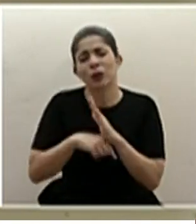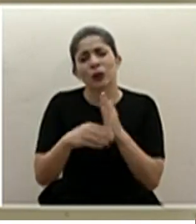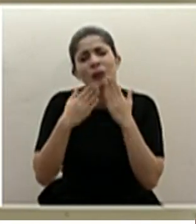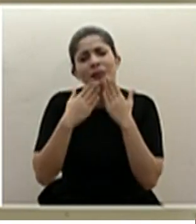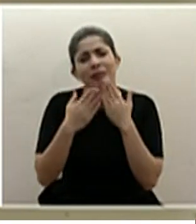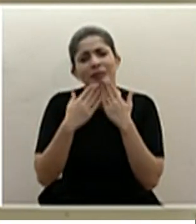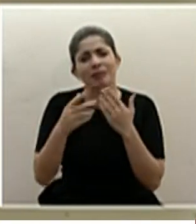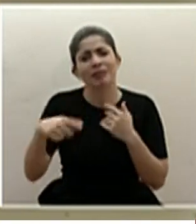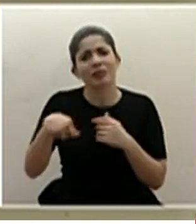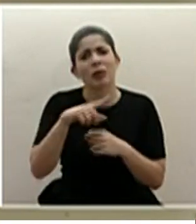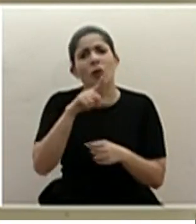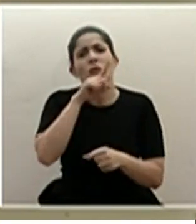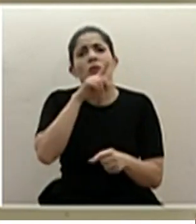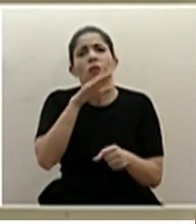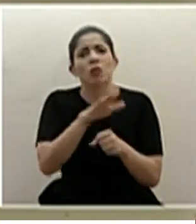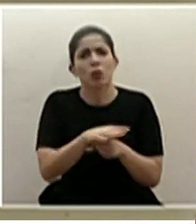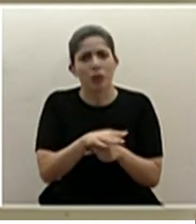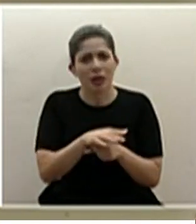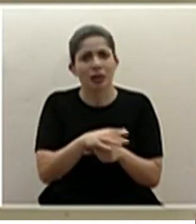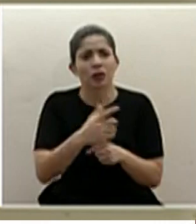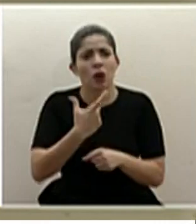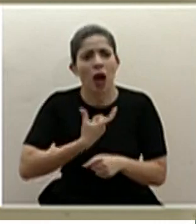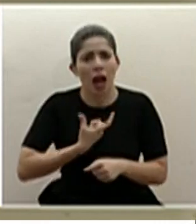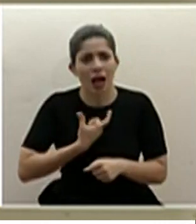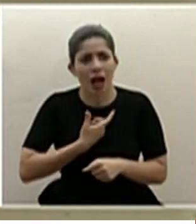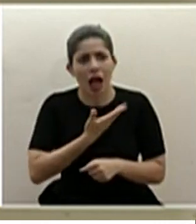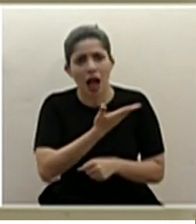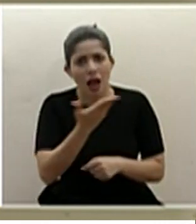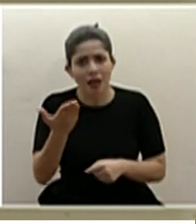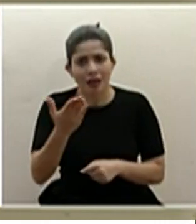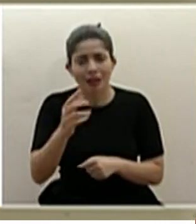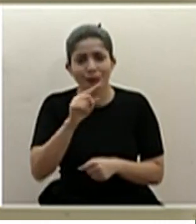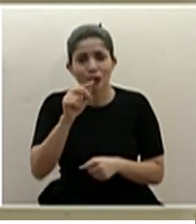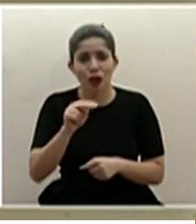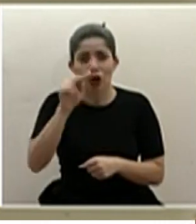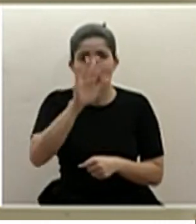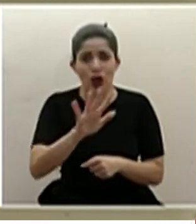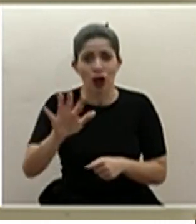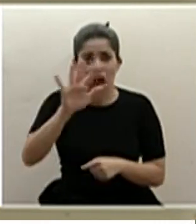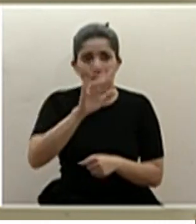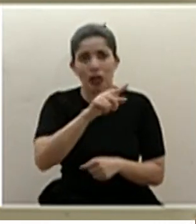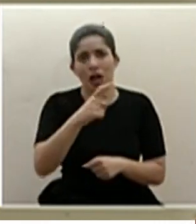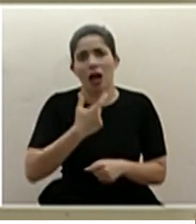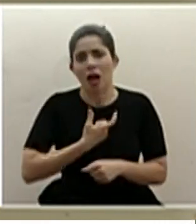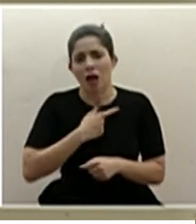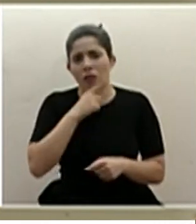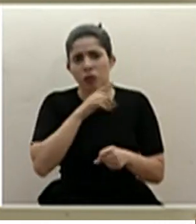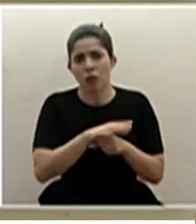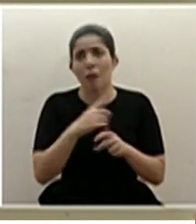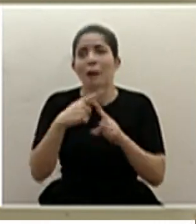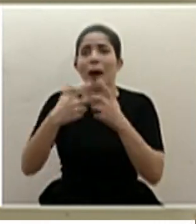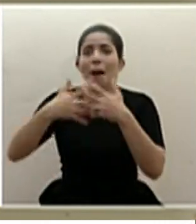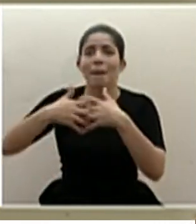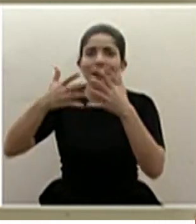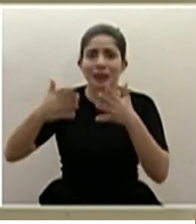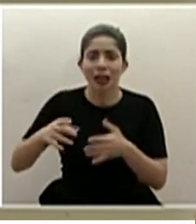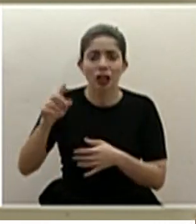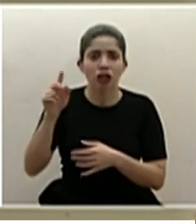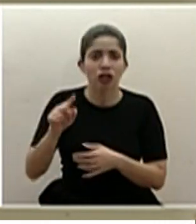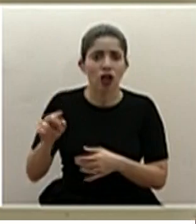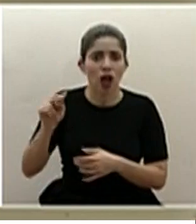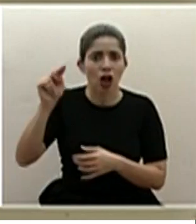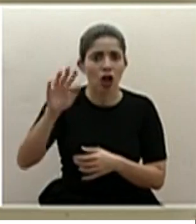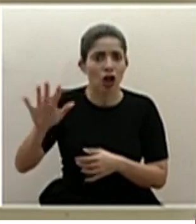profundamente el compromiso que han tenido las alcaldesas y los alcaldes de la zona norte, el sector empresarial de la zona norte,